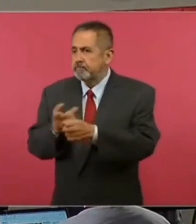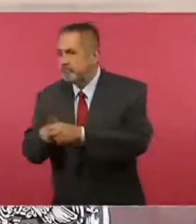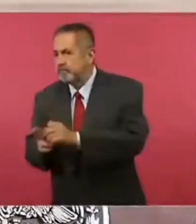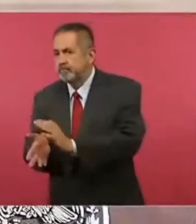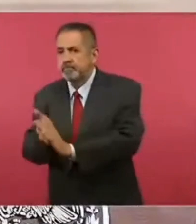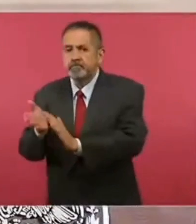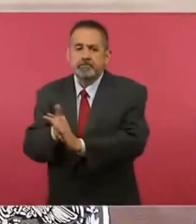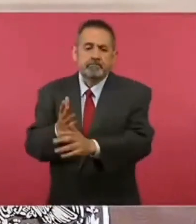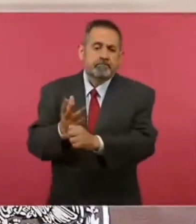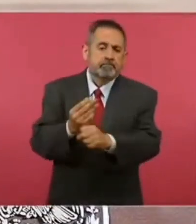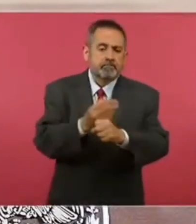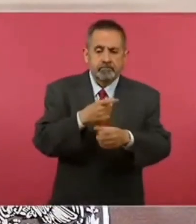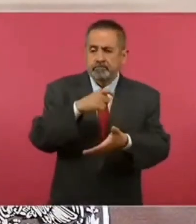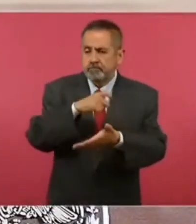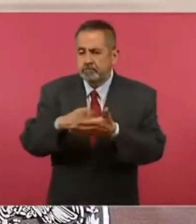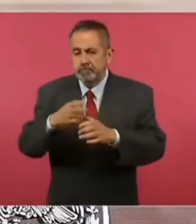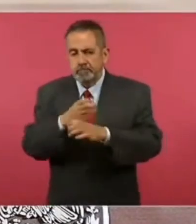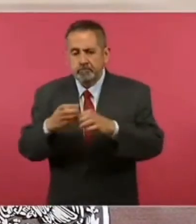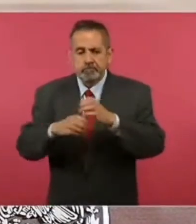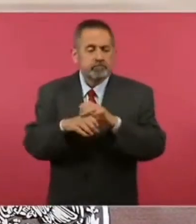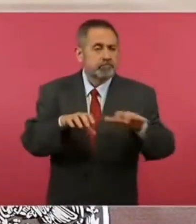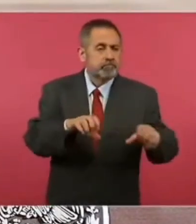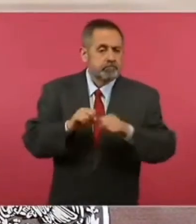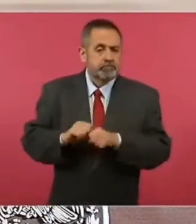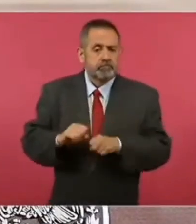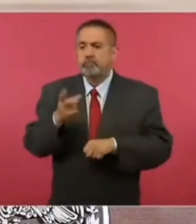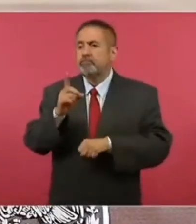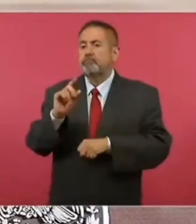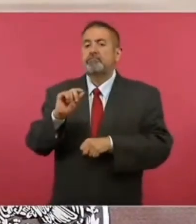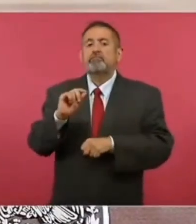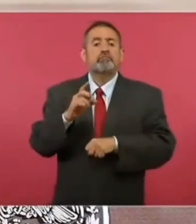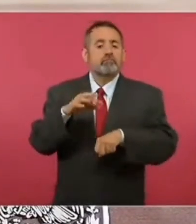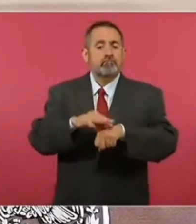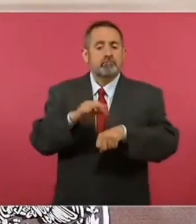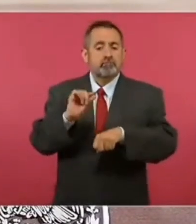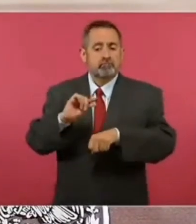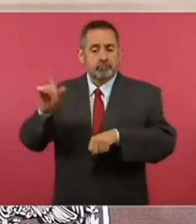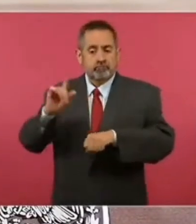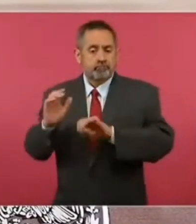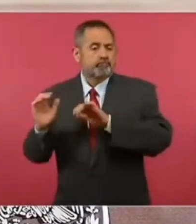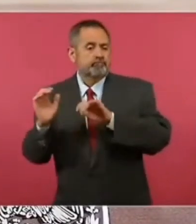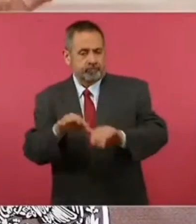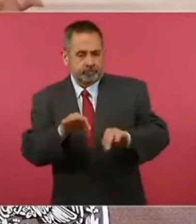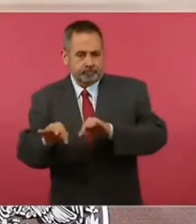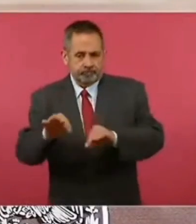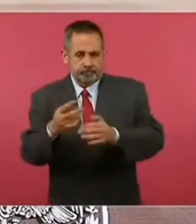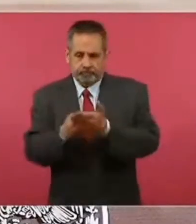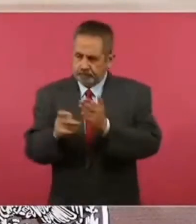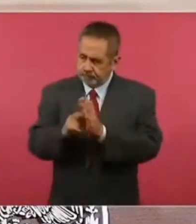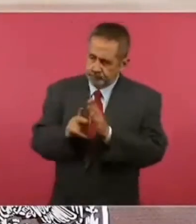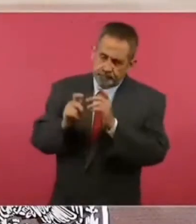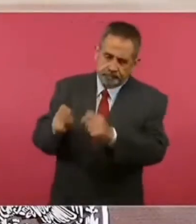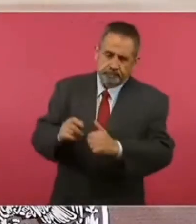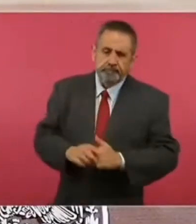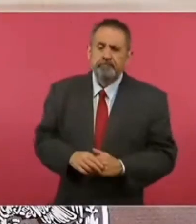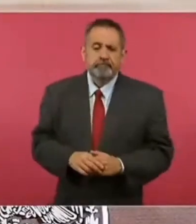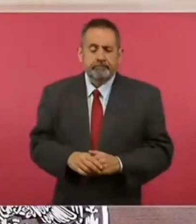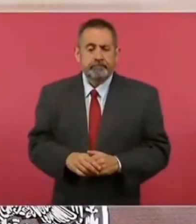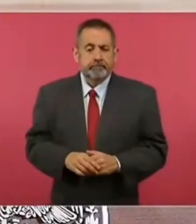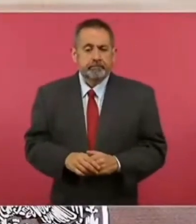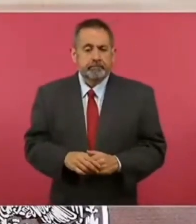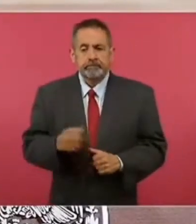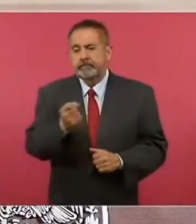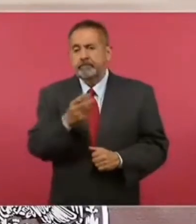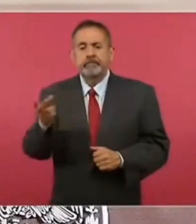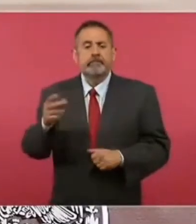de conservación compra equipo médico y contratación de médicos especialistas sobre los médicos especialistas con todas las estrategias tanto